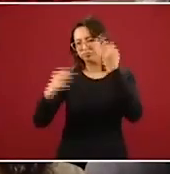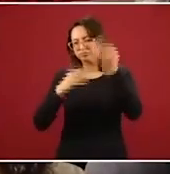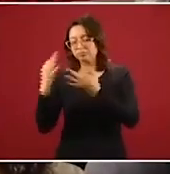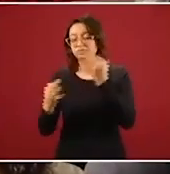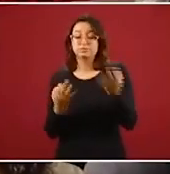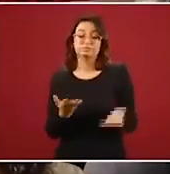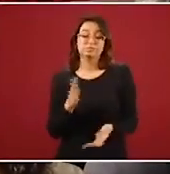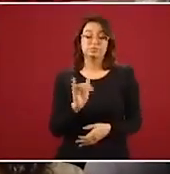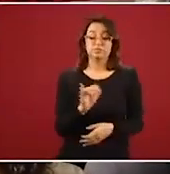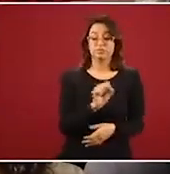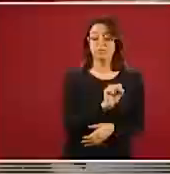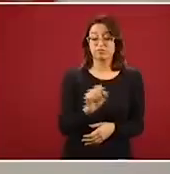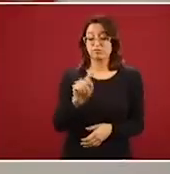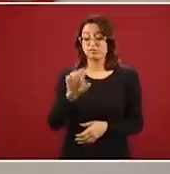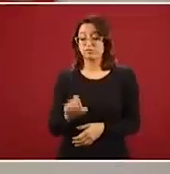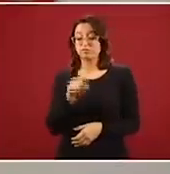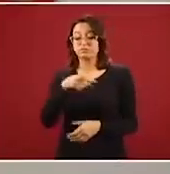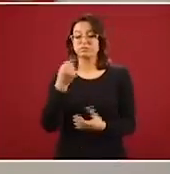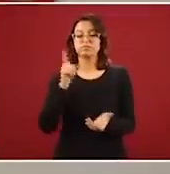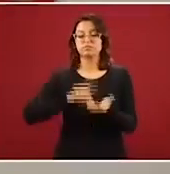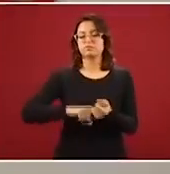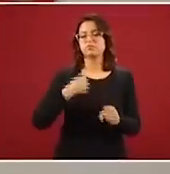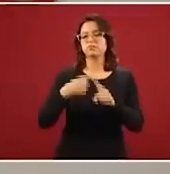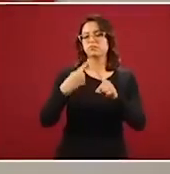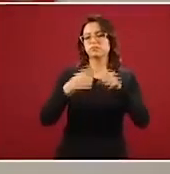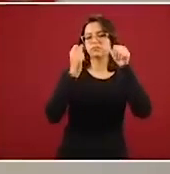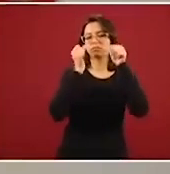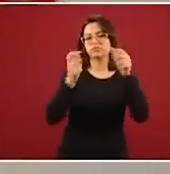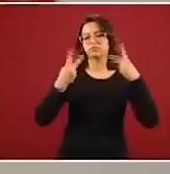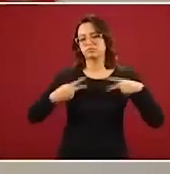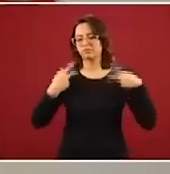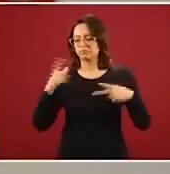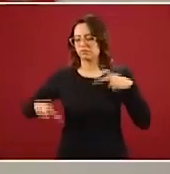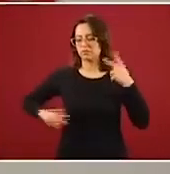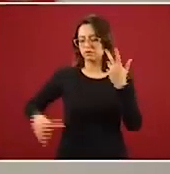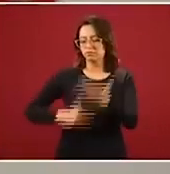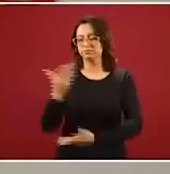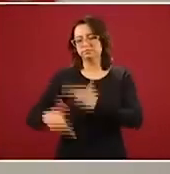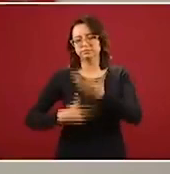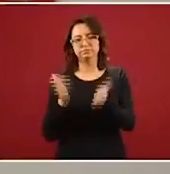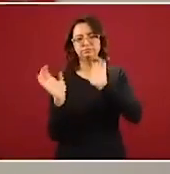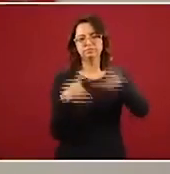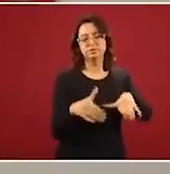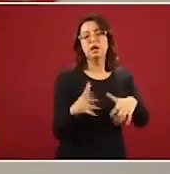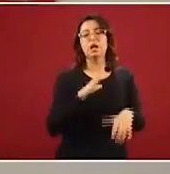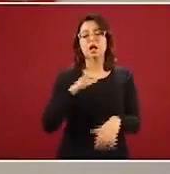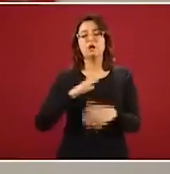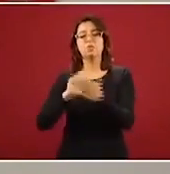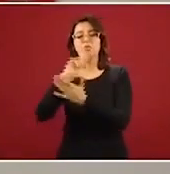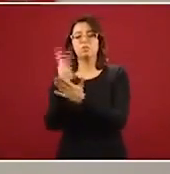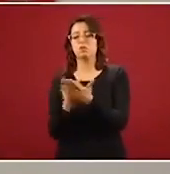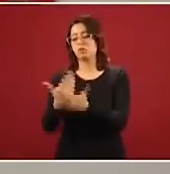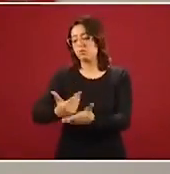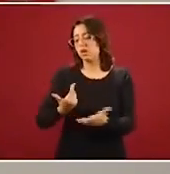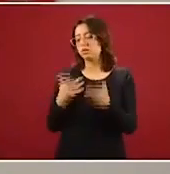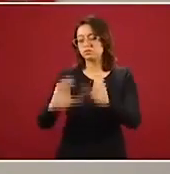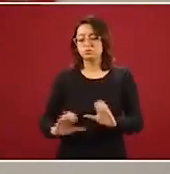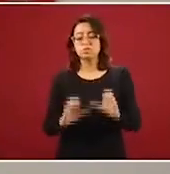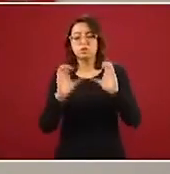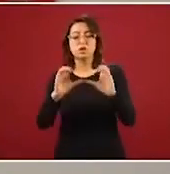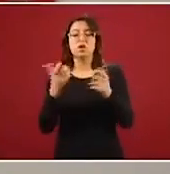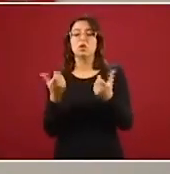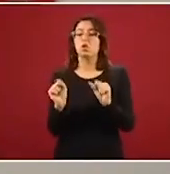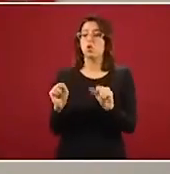del Estado, hemos articulado conjuntamente con la Secretaría de Salud un programa de prevención para las oficinas